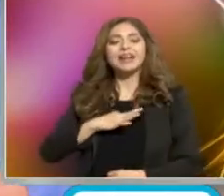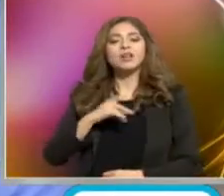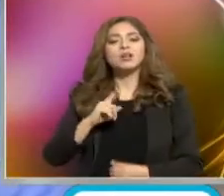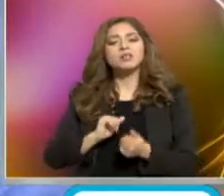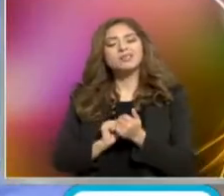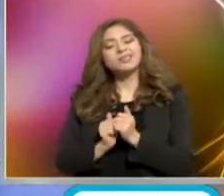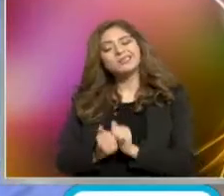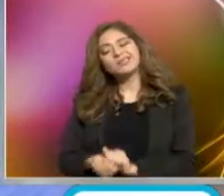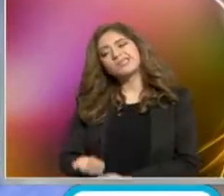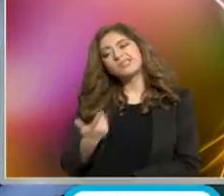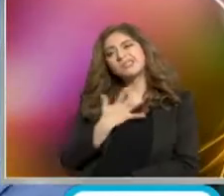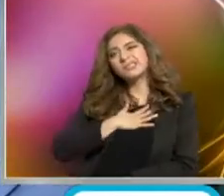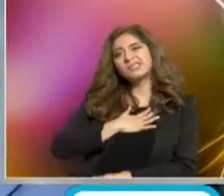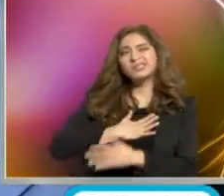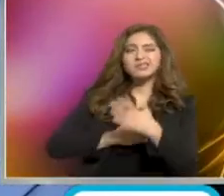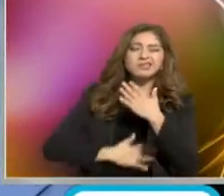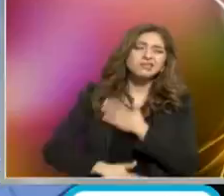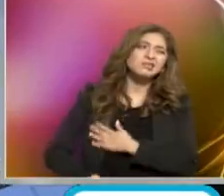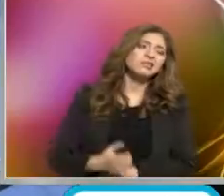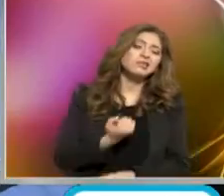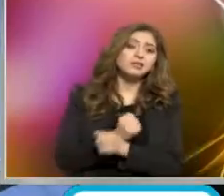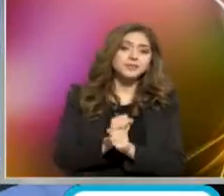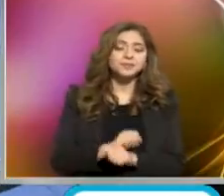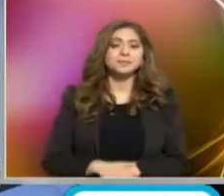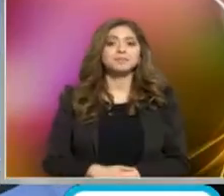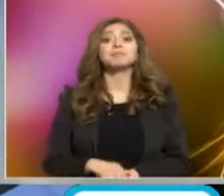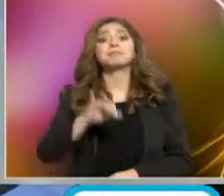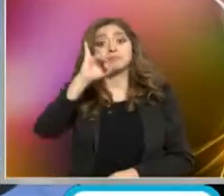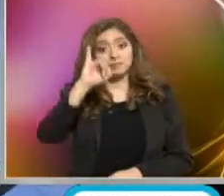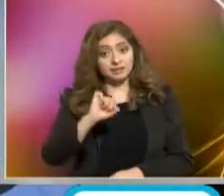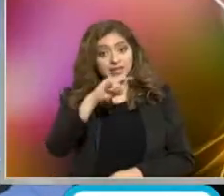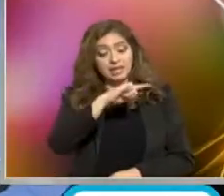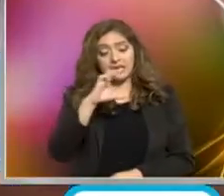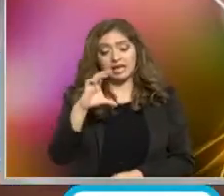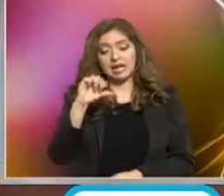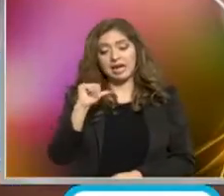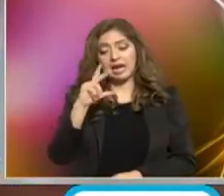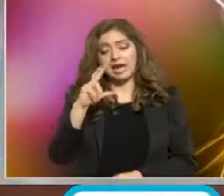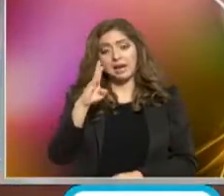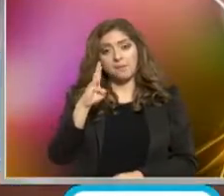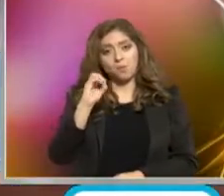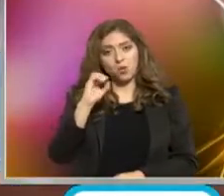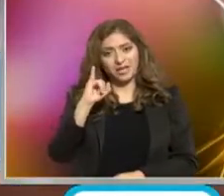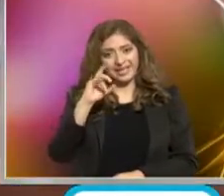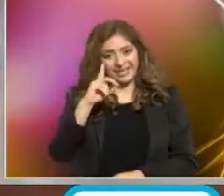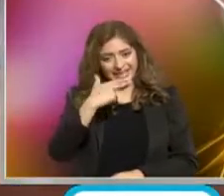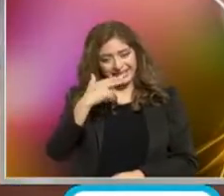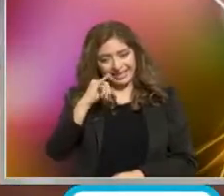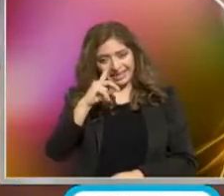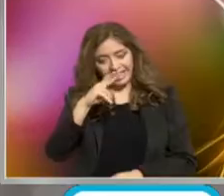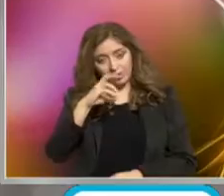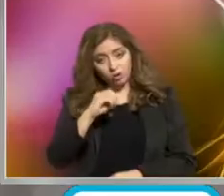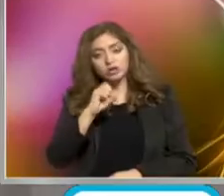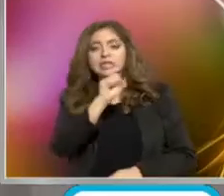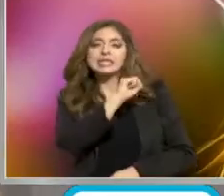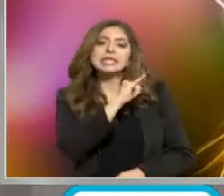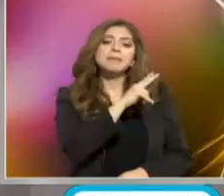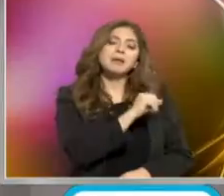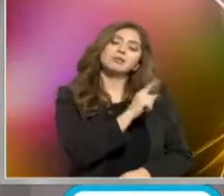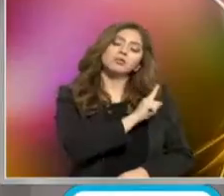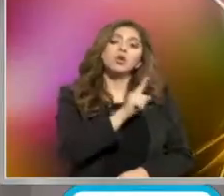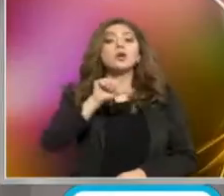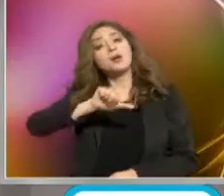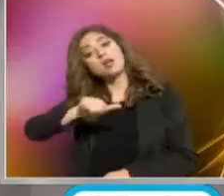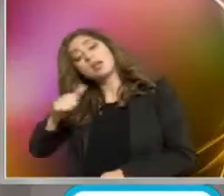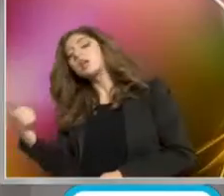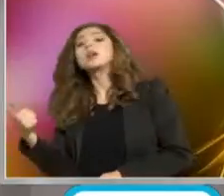como esta pesadez, este cansancio, Sí, es ¿no? un cansancio. Sí, el exceso de carbohidratos simples, porque los carbohidratos complejos altos en fibra, como la avena,